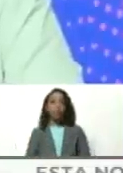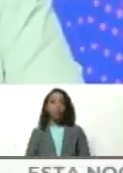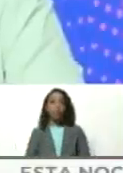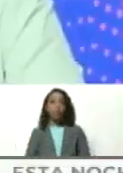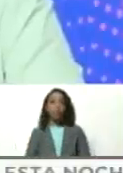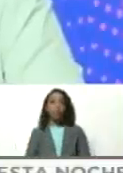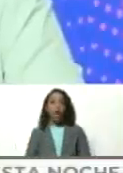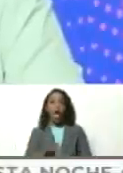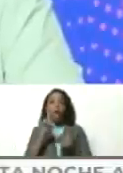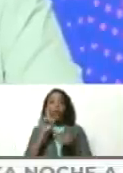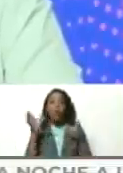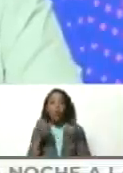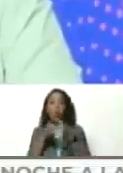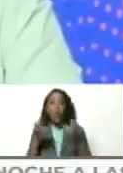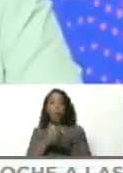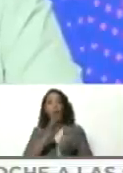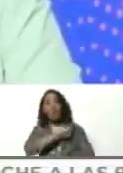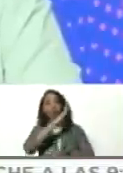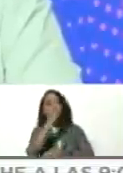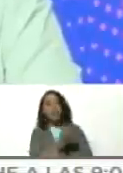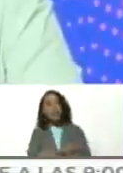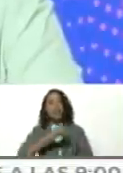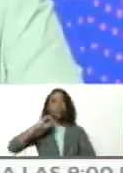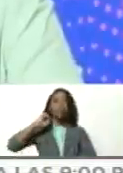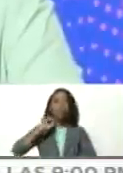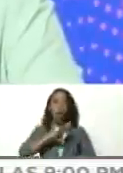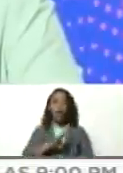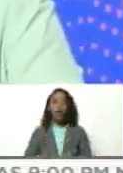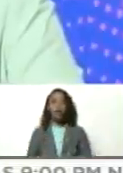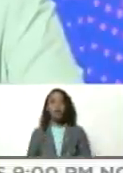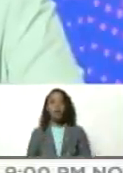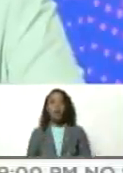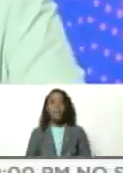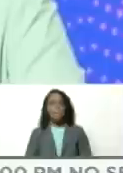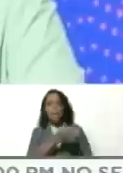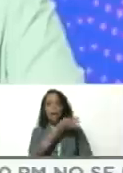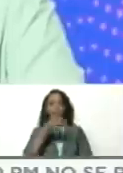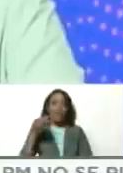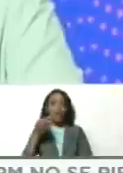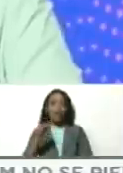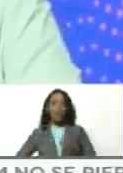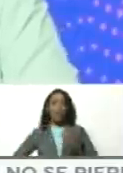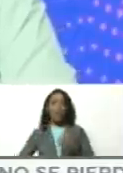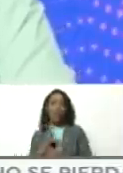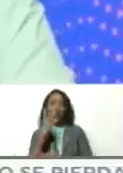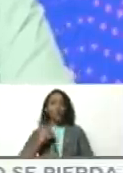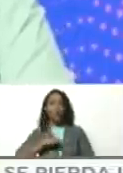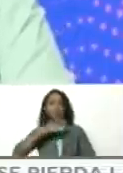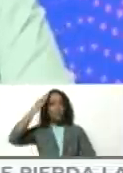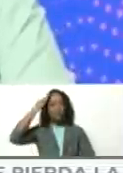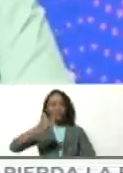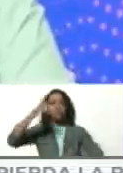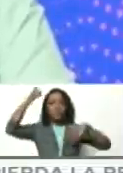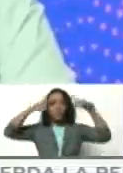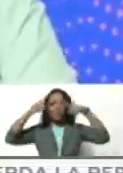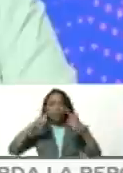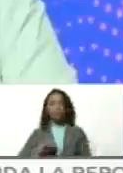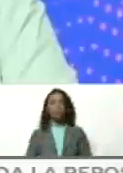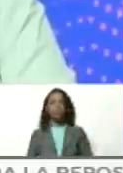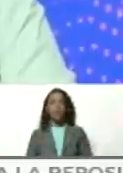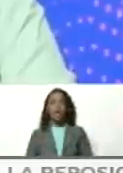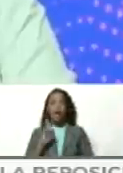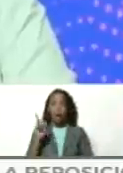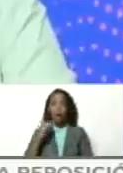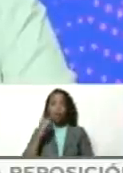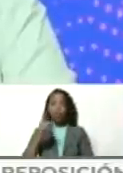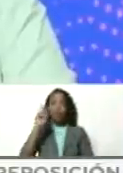es un bloque y una fuerza histórica, maravillosa, fundada por nuestro comandante Chávez. Él lo dijo